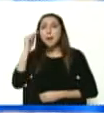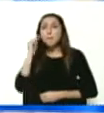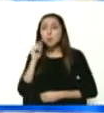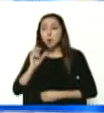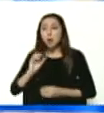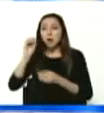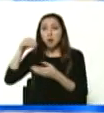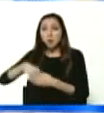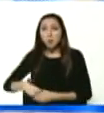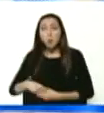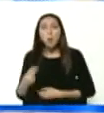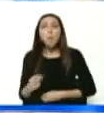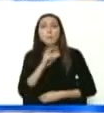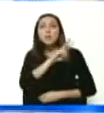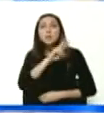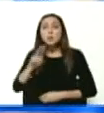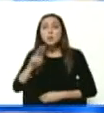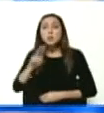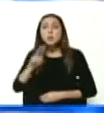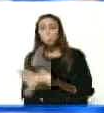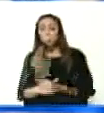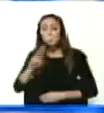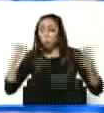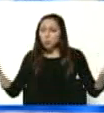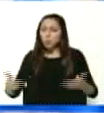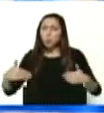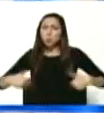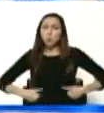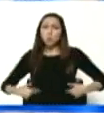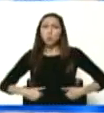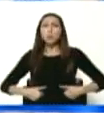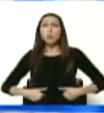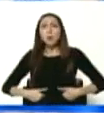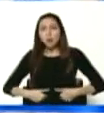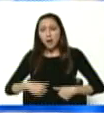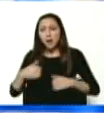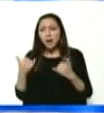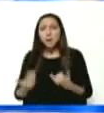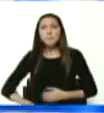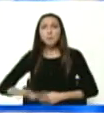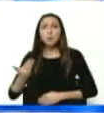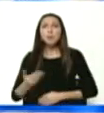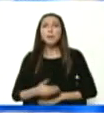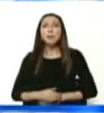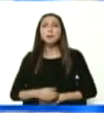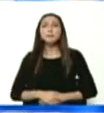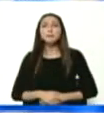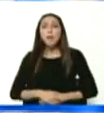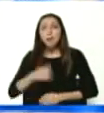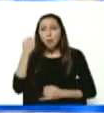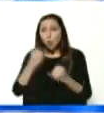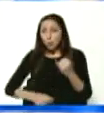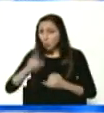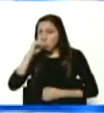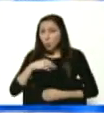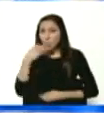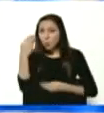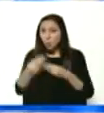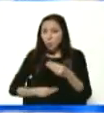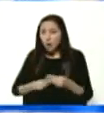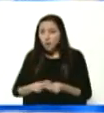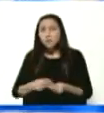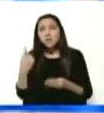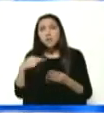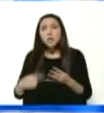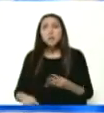que luchó 22 años por esfuerzos globales de la UNESCO en esta dirección. El último año ha estado signado por los